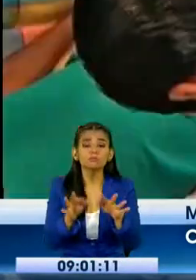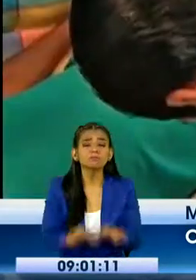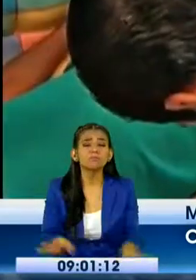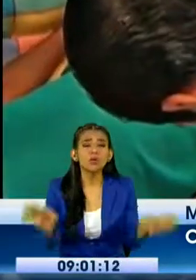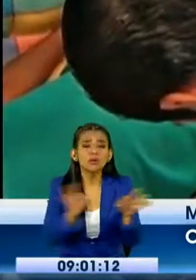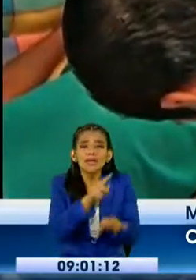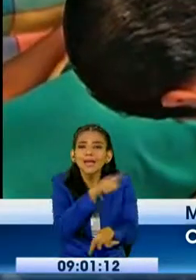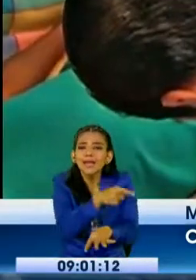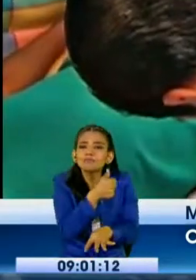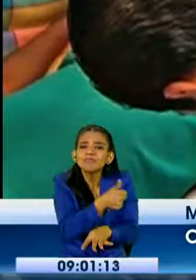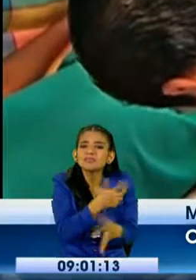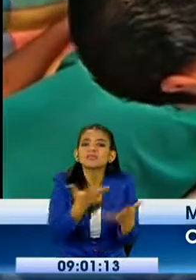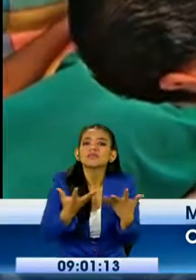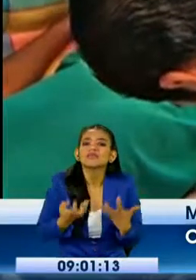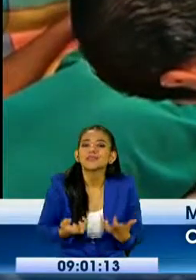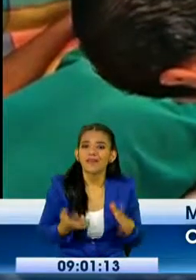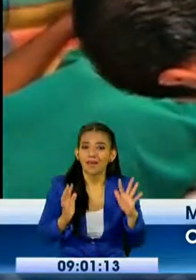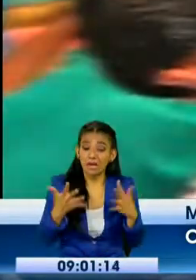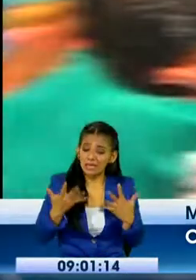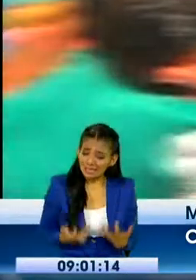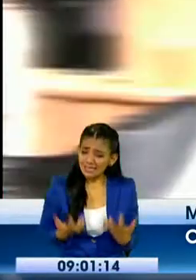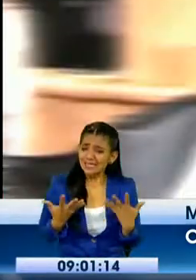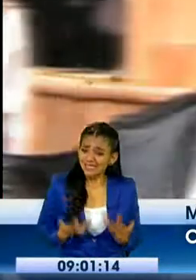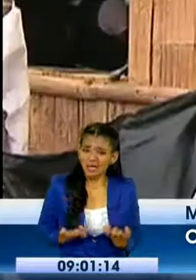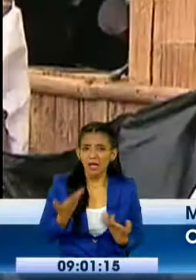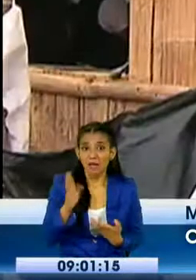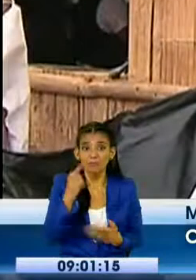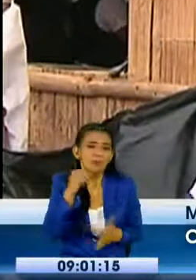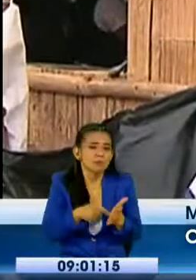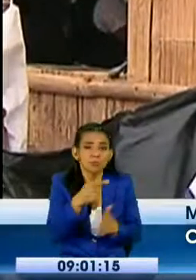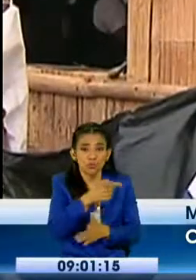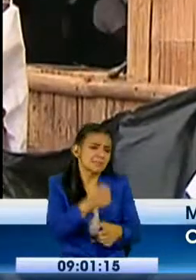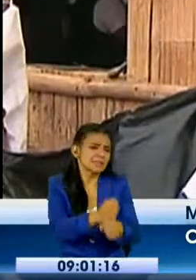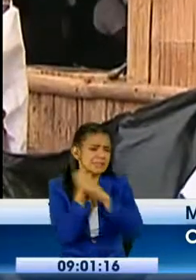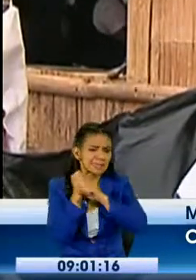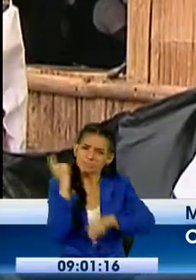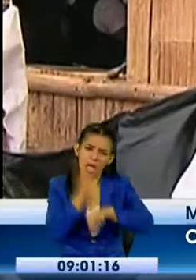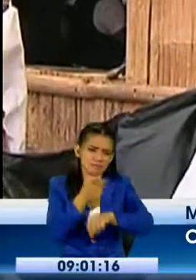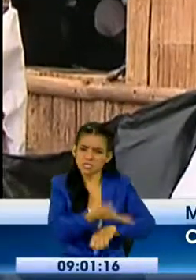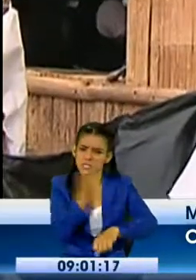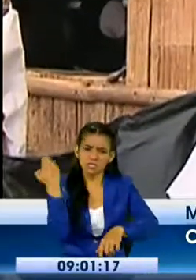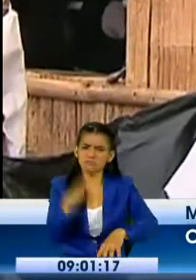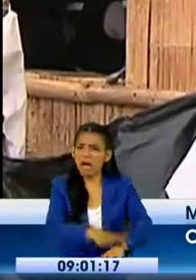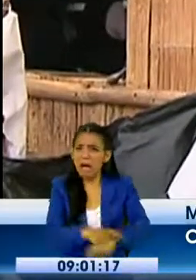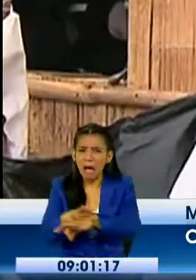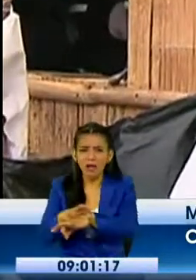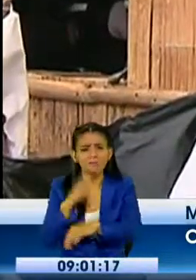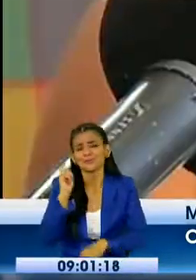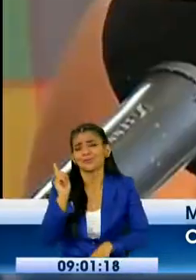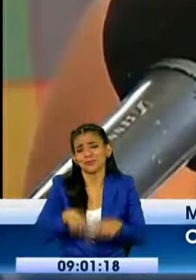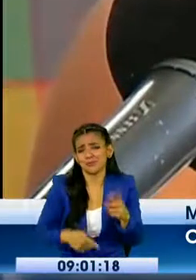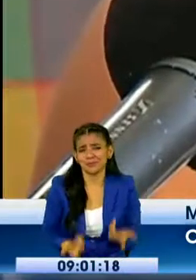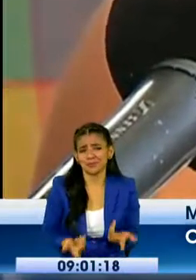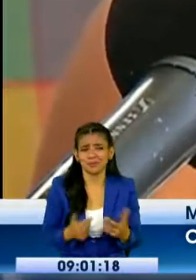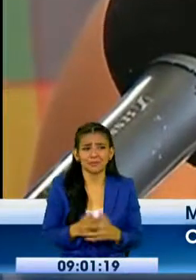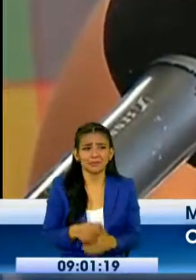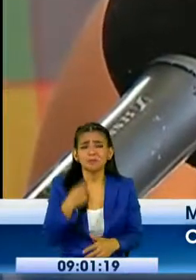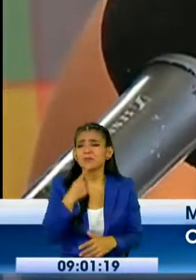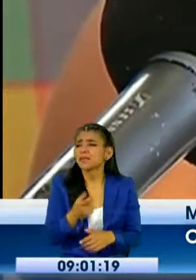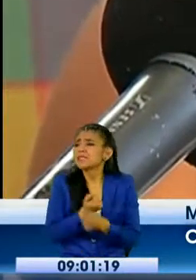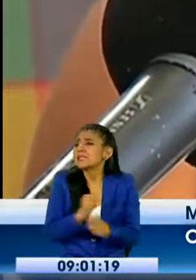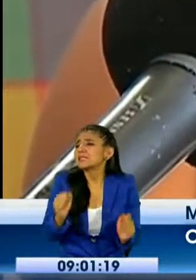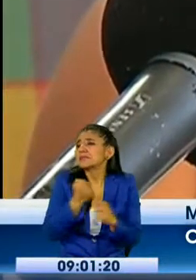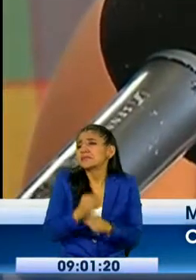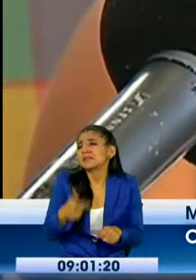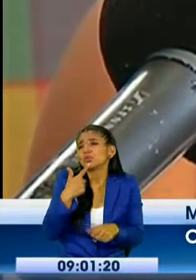deseo que tenga el paciente de recuperarse, porque no podemos llevar a nadie amarrado en contra de su voluntad. Me decía, suélteme nomás y